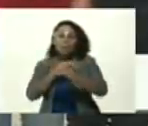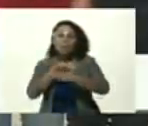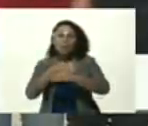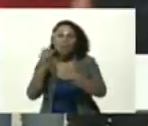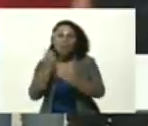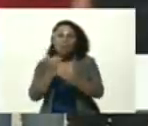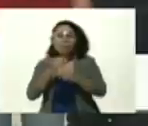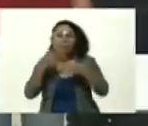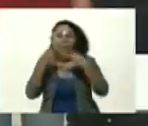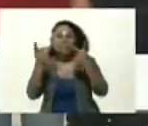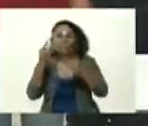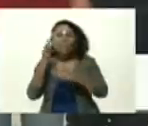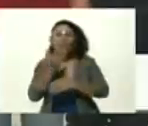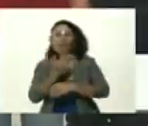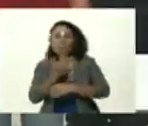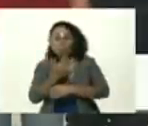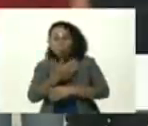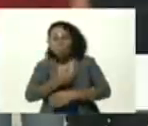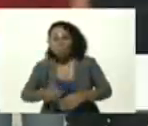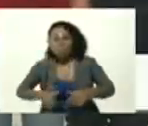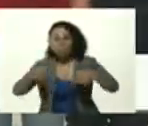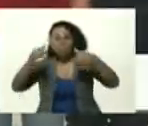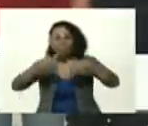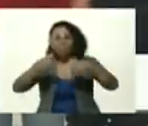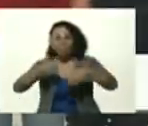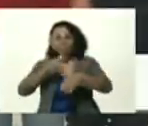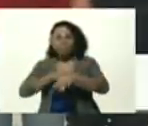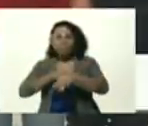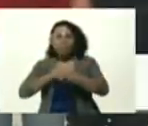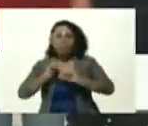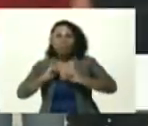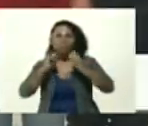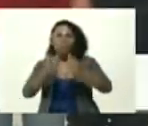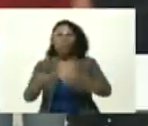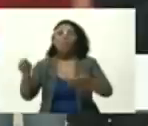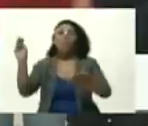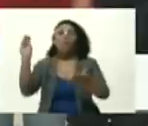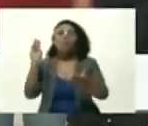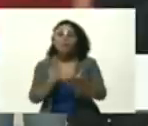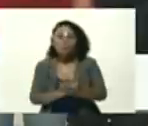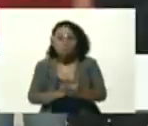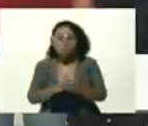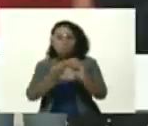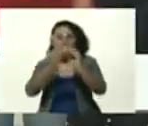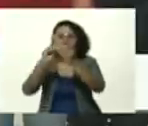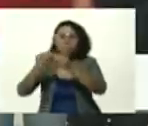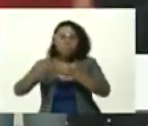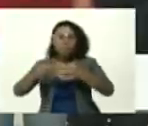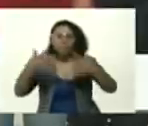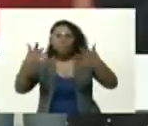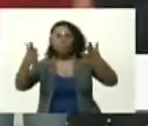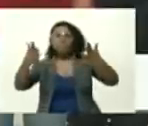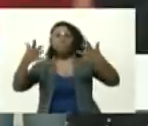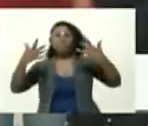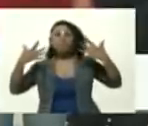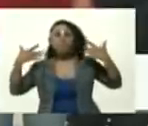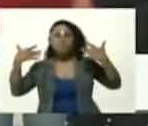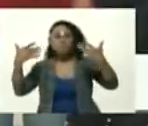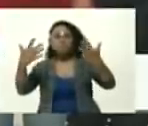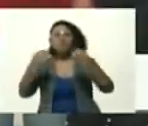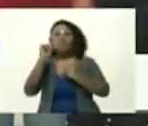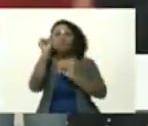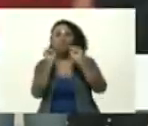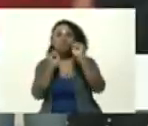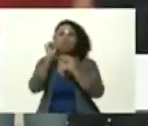Públicas. Por ejemplo, presidente, en este momento comenzó de nuevo a brizar y parte de la maquinaria.